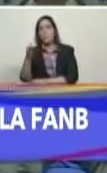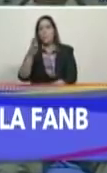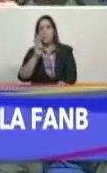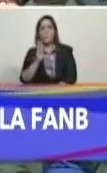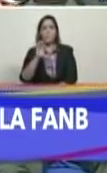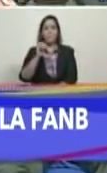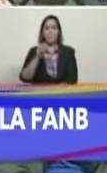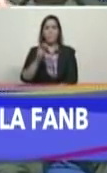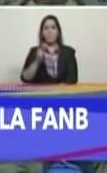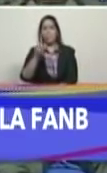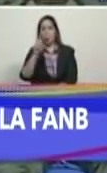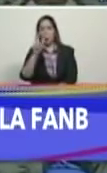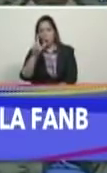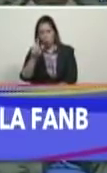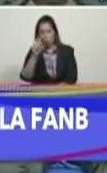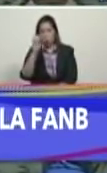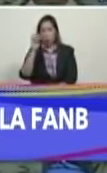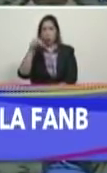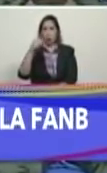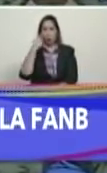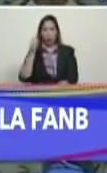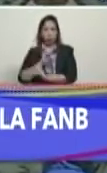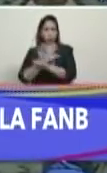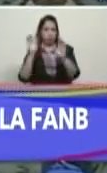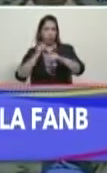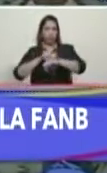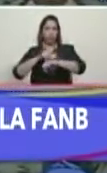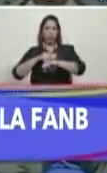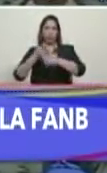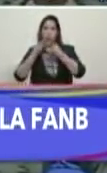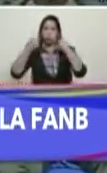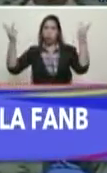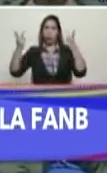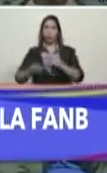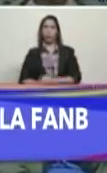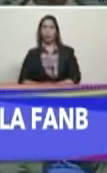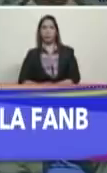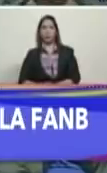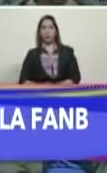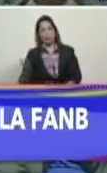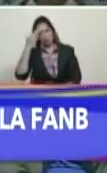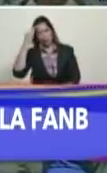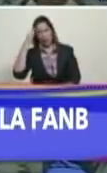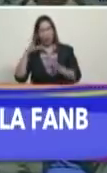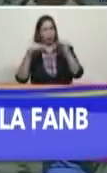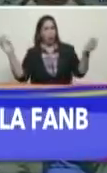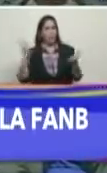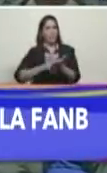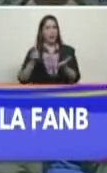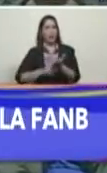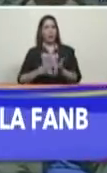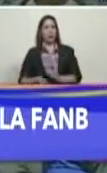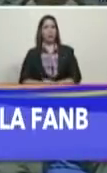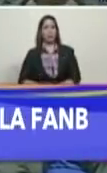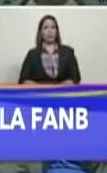Más temprano que tarde todo esto saldrá, se sabrá toda la verdad.